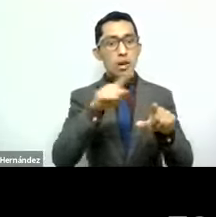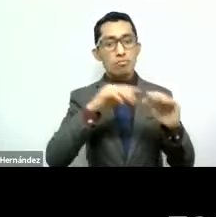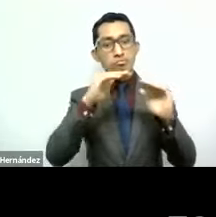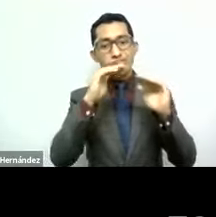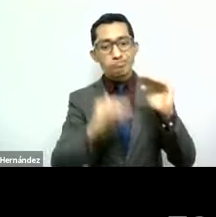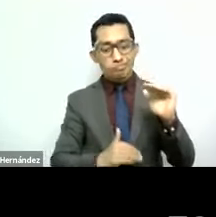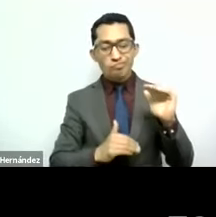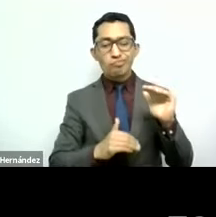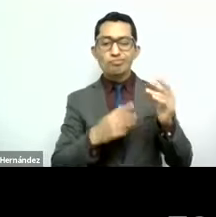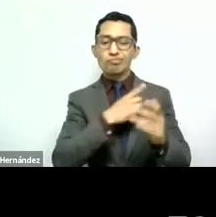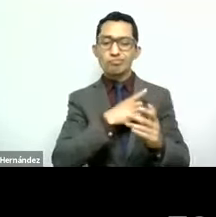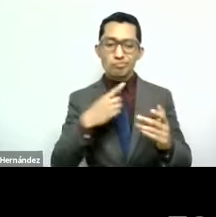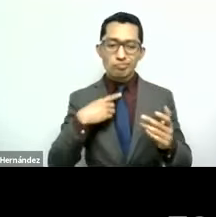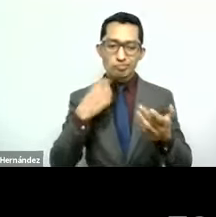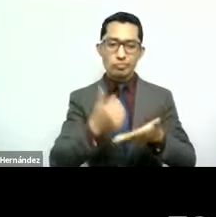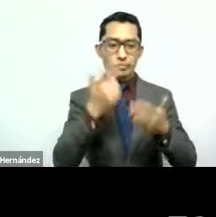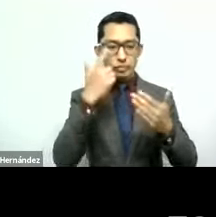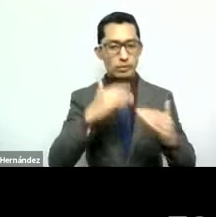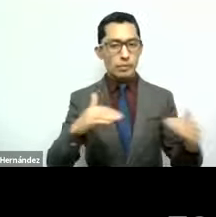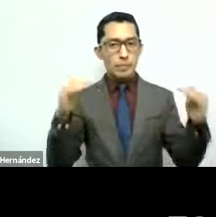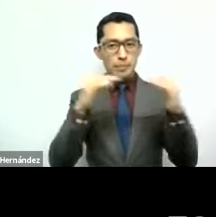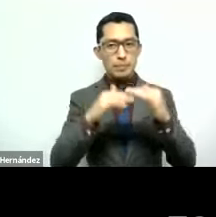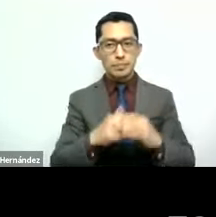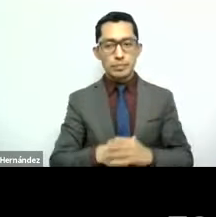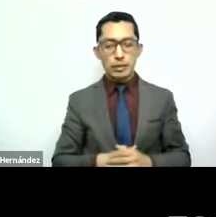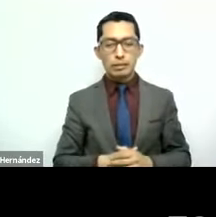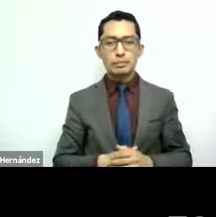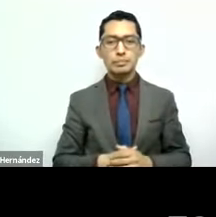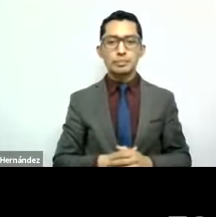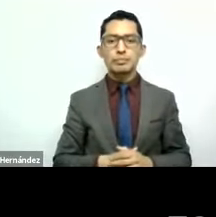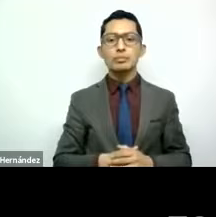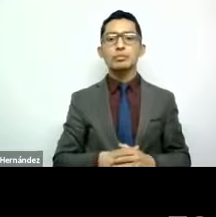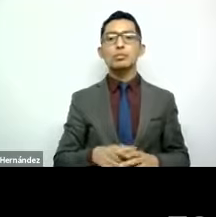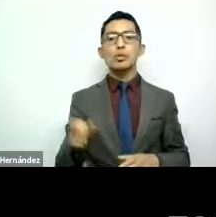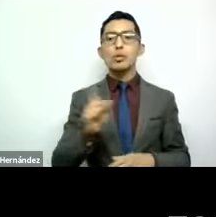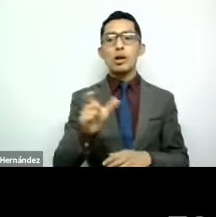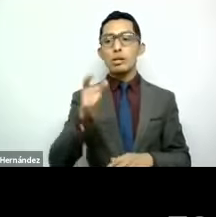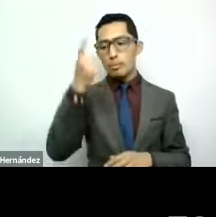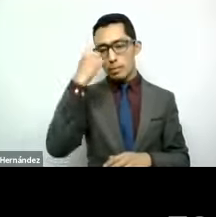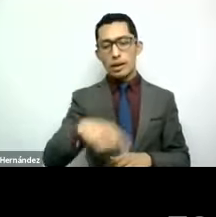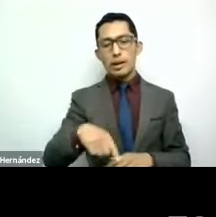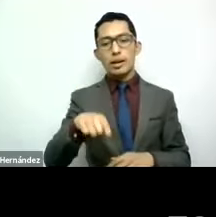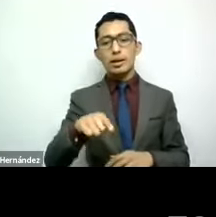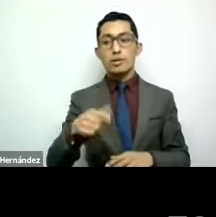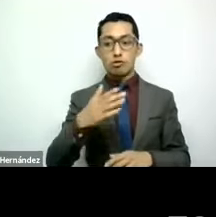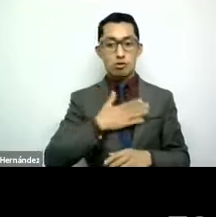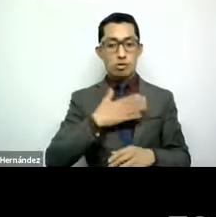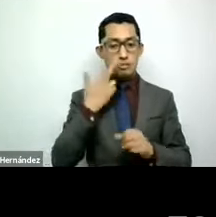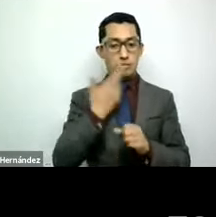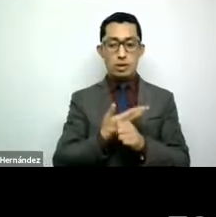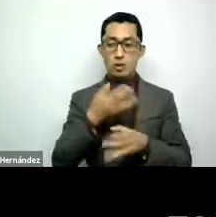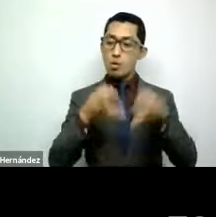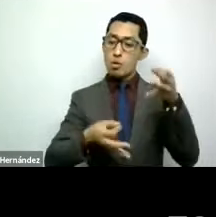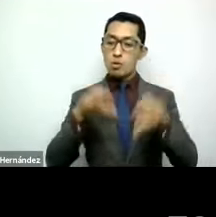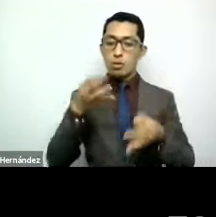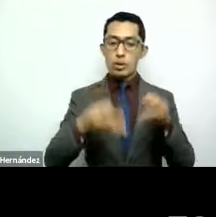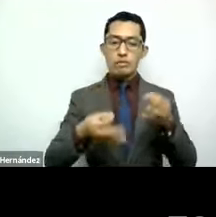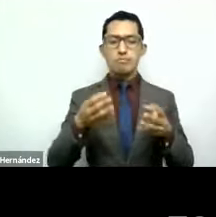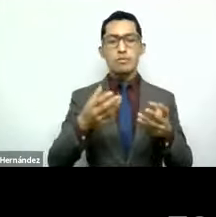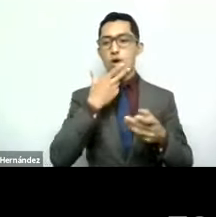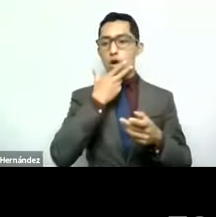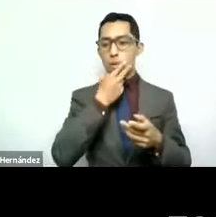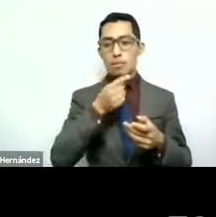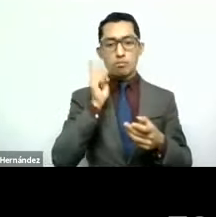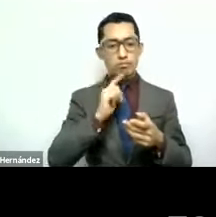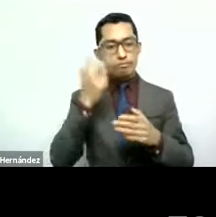desventajosa. Ahora, cuando hablamos de la perspectiva de género para juzgar, decía yo, podemos